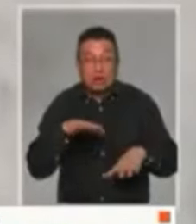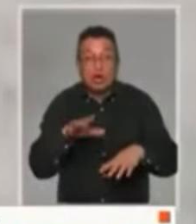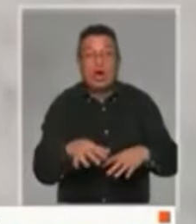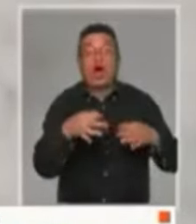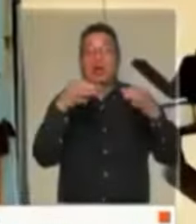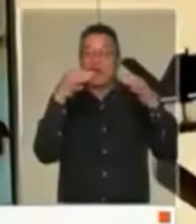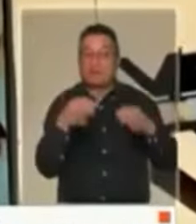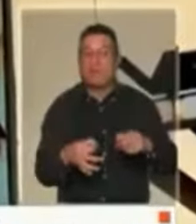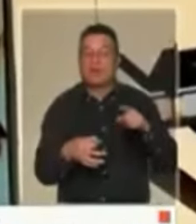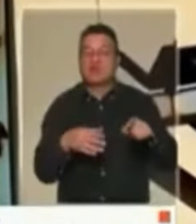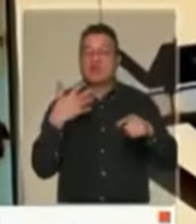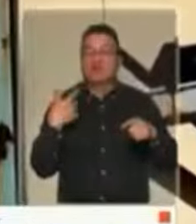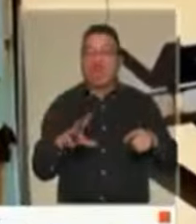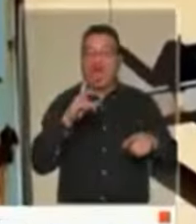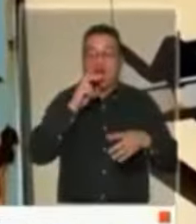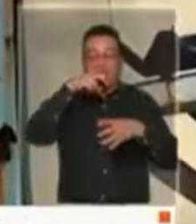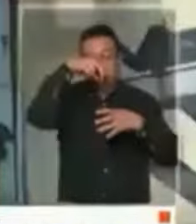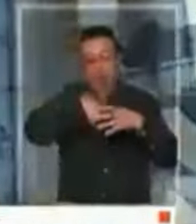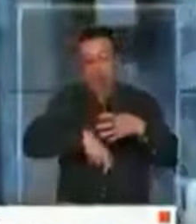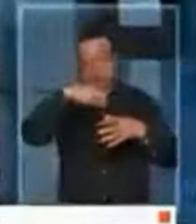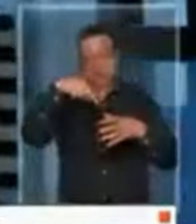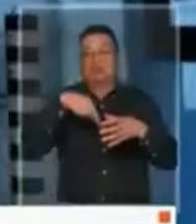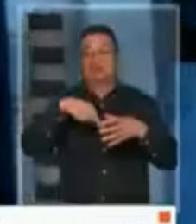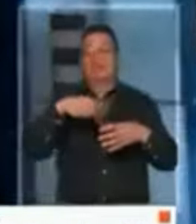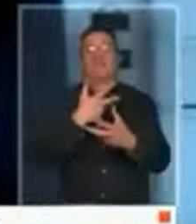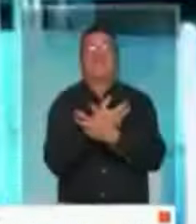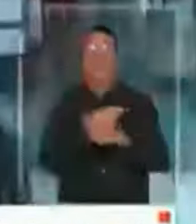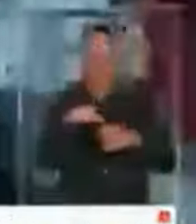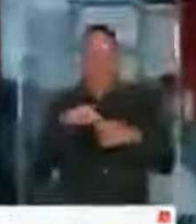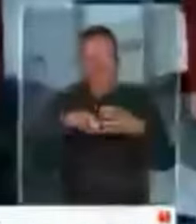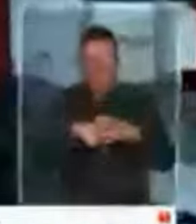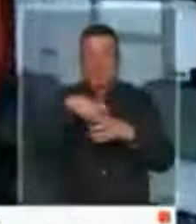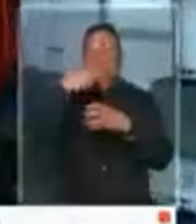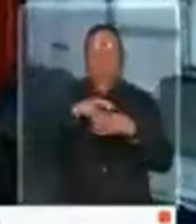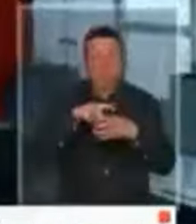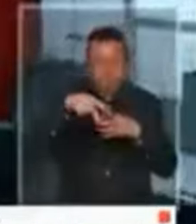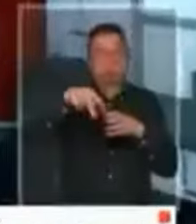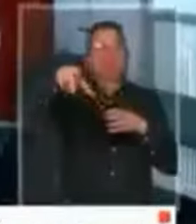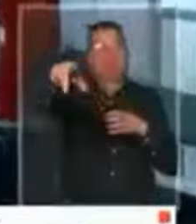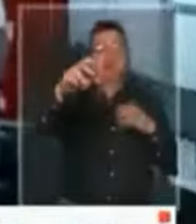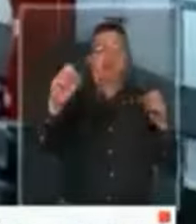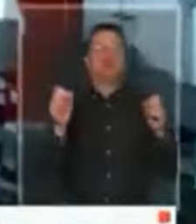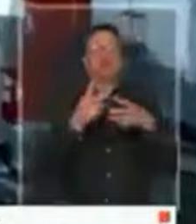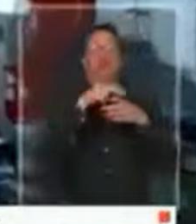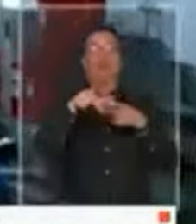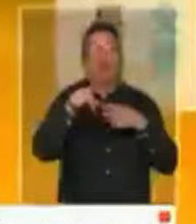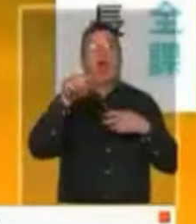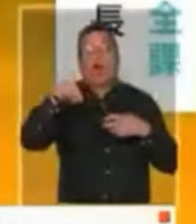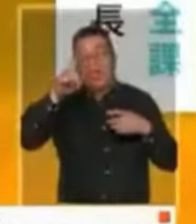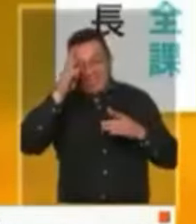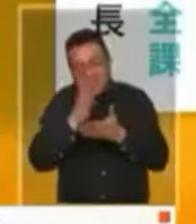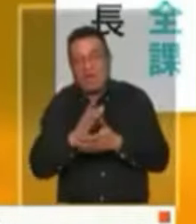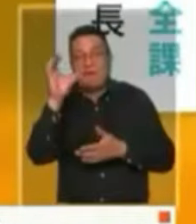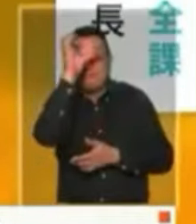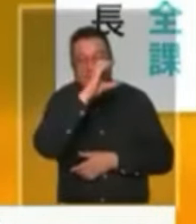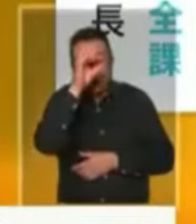confirmaba lo peor. El gato cayó en el contenedor, logró salir y escapar de la fábrica, iniciando todo un operativo